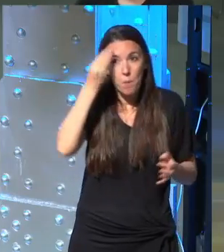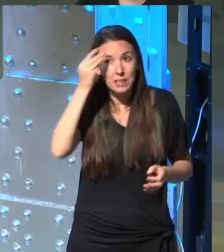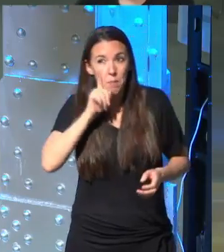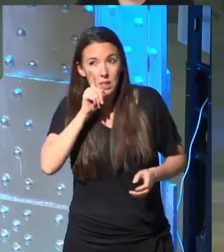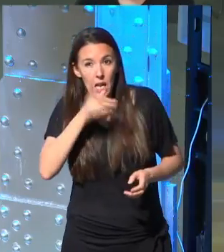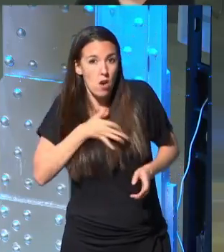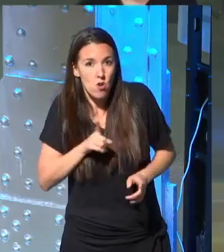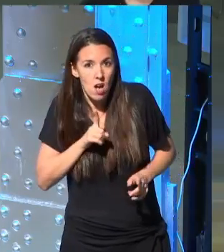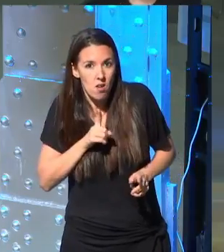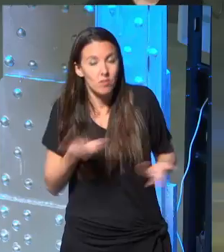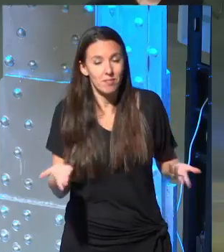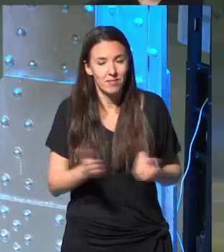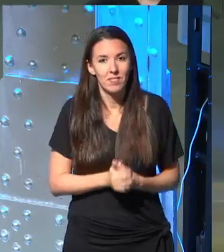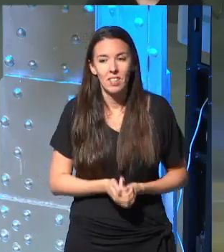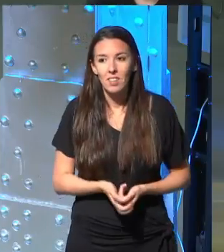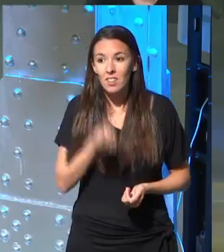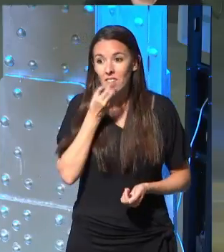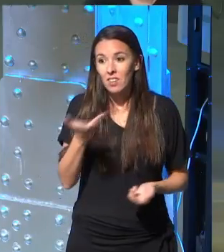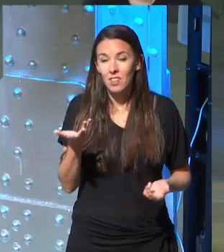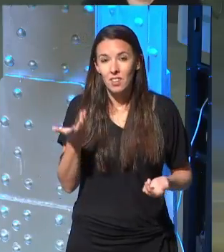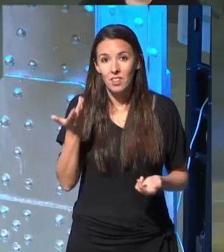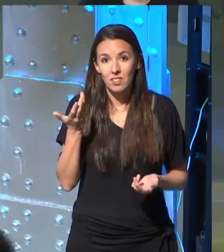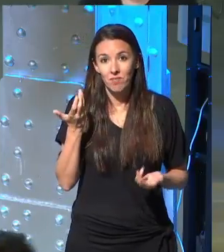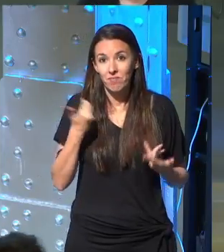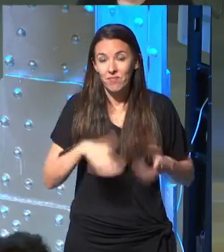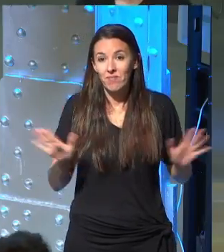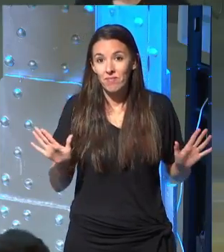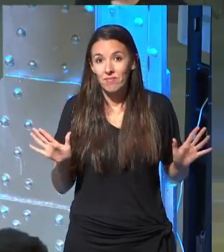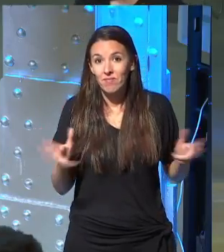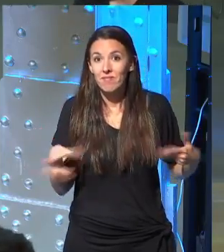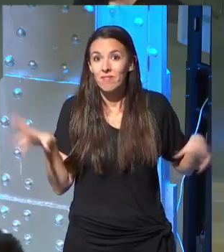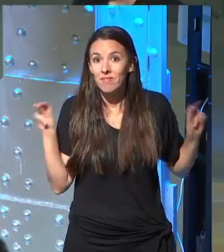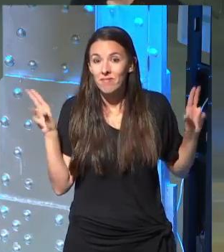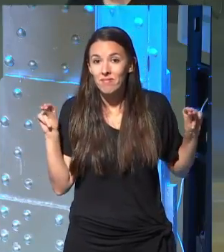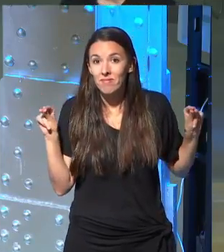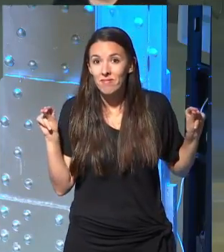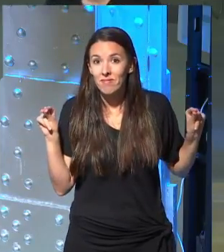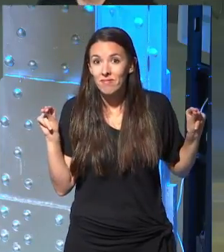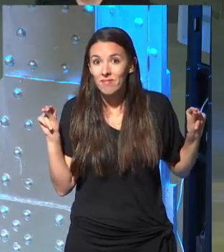pensar que es mentira. Bueno, pues con esto y un bizcocho, levantamos